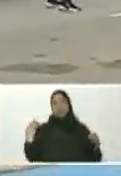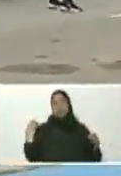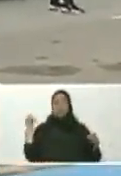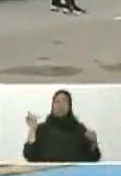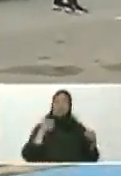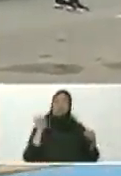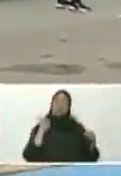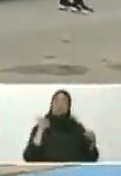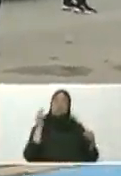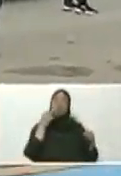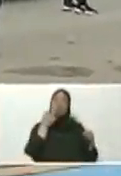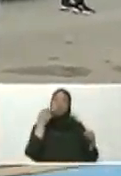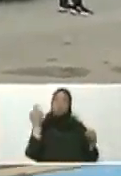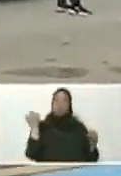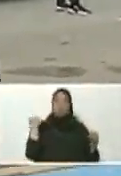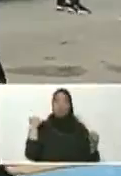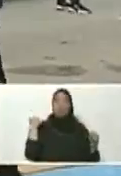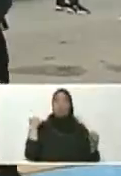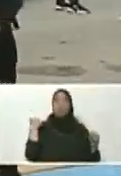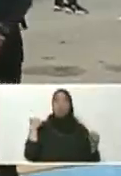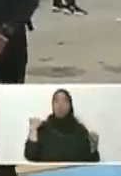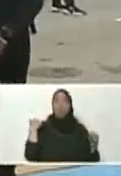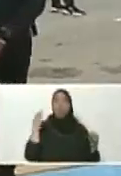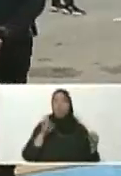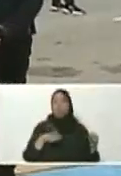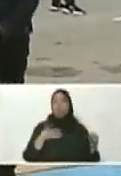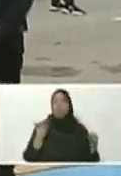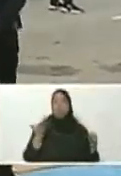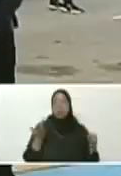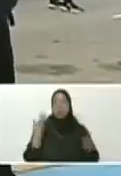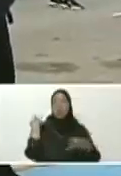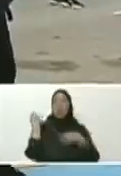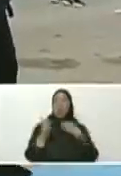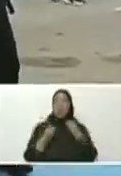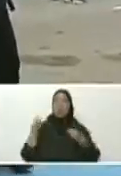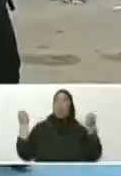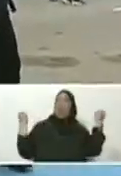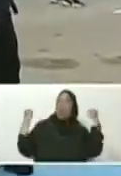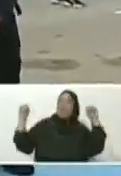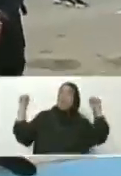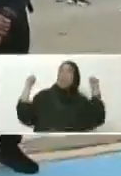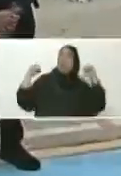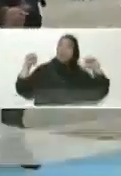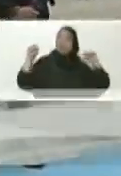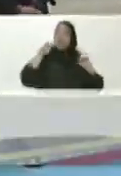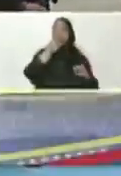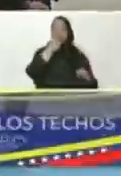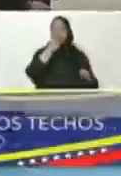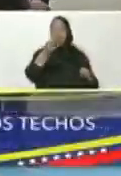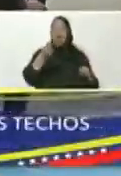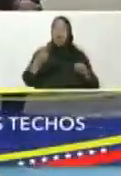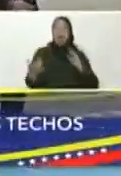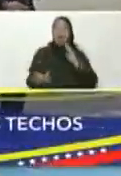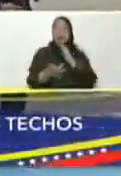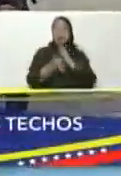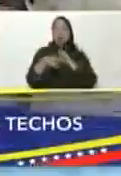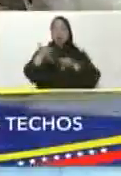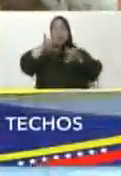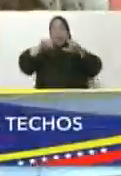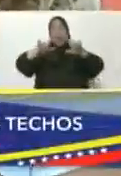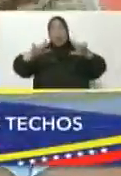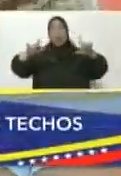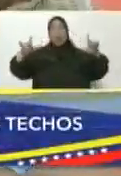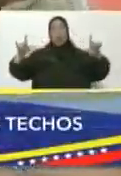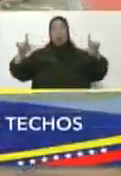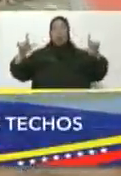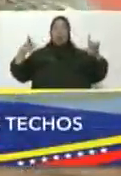ser concreto, igual que la acción. De la acción, de la práctica a la teoría. De la teoría al lenguaje correcto y